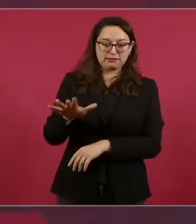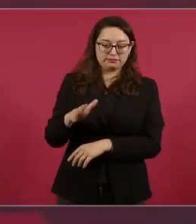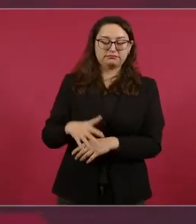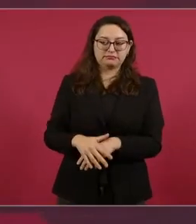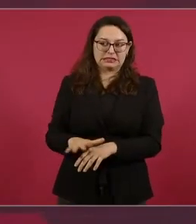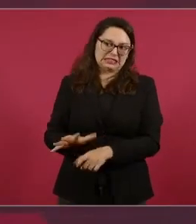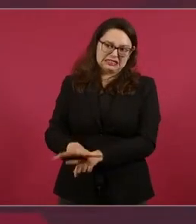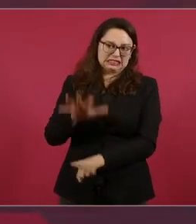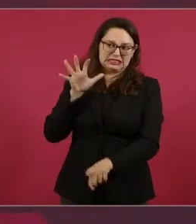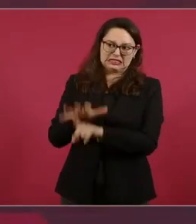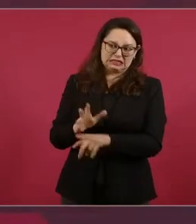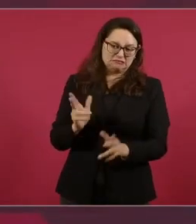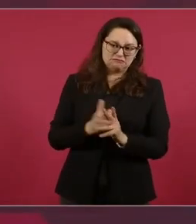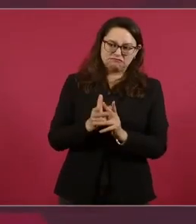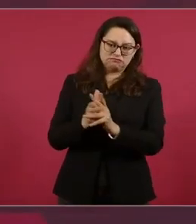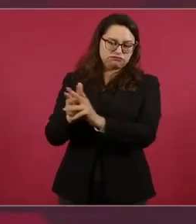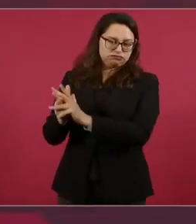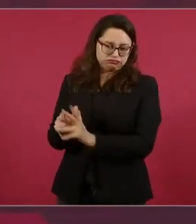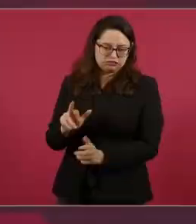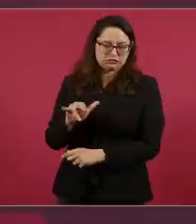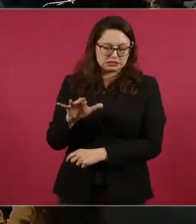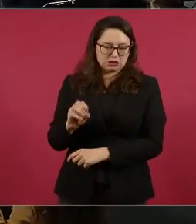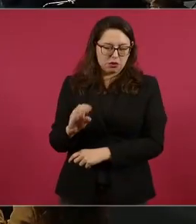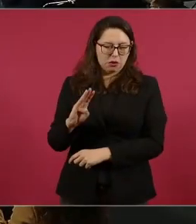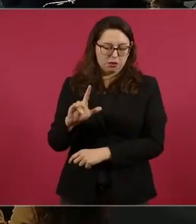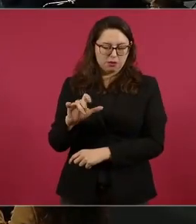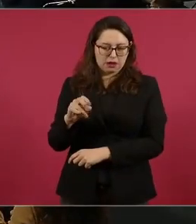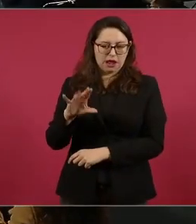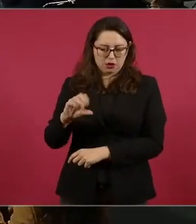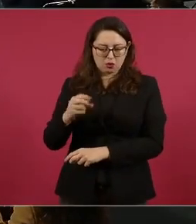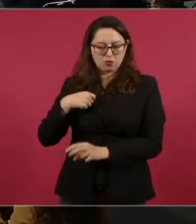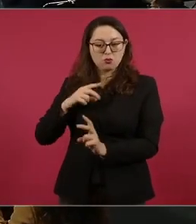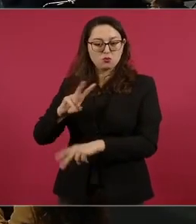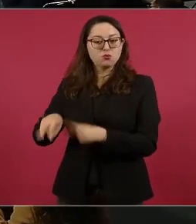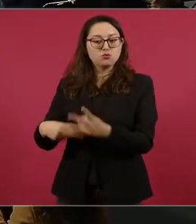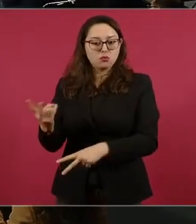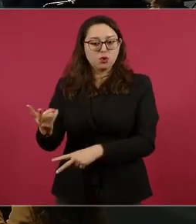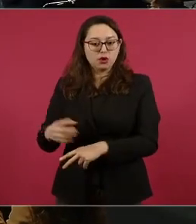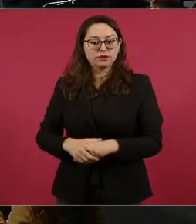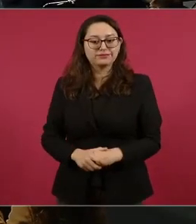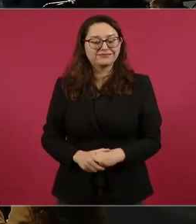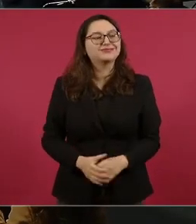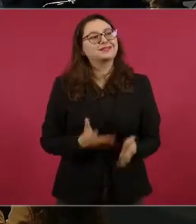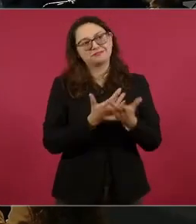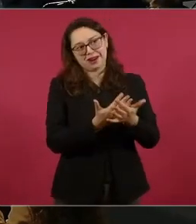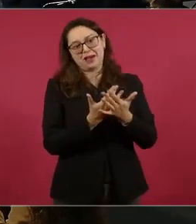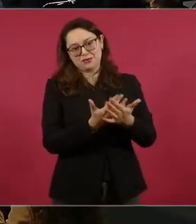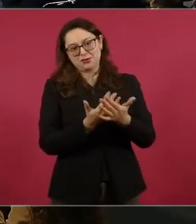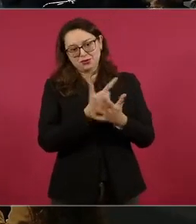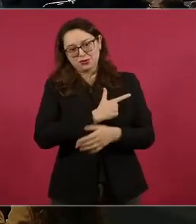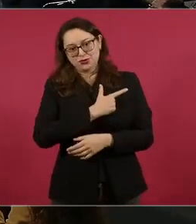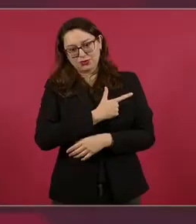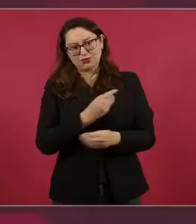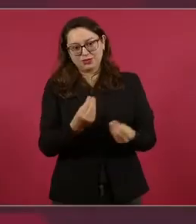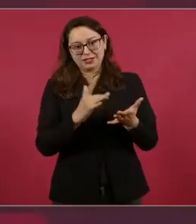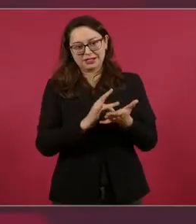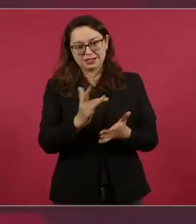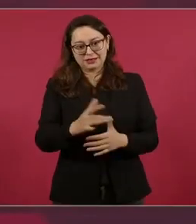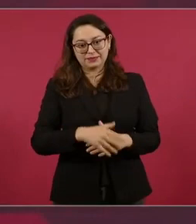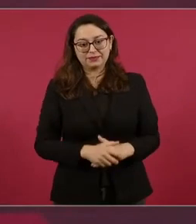Así es de Rio blanco si voy a estar allá lo esperamos Muchas gracias presidente muy